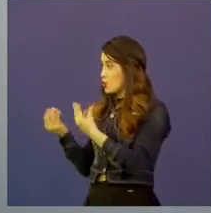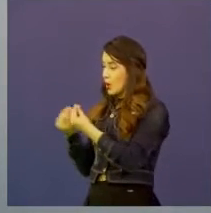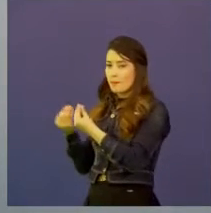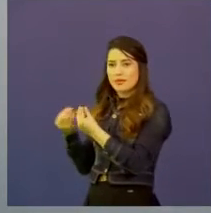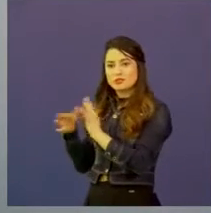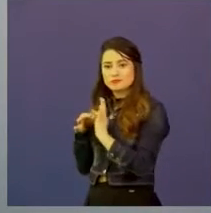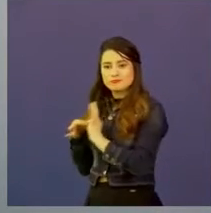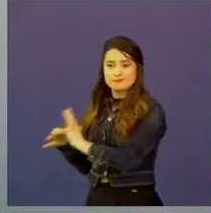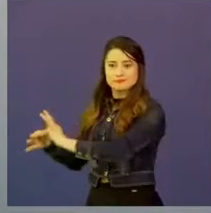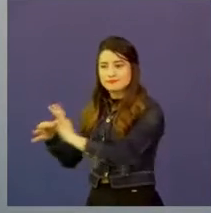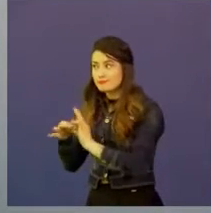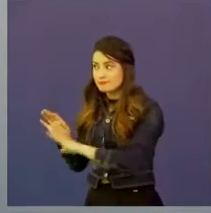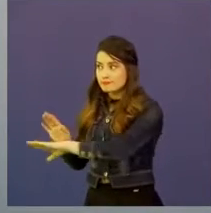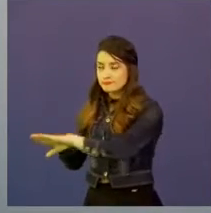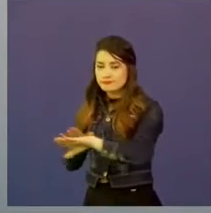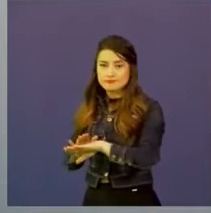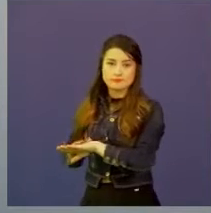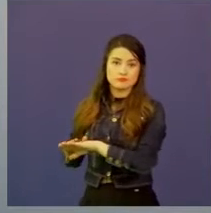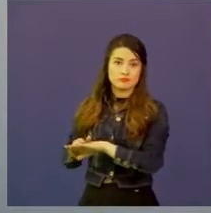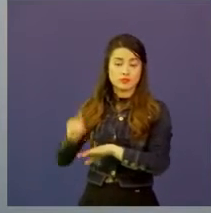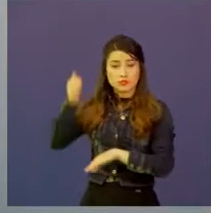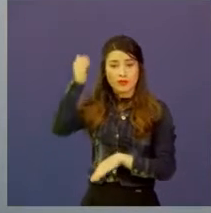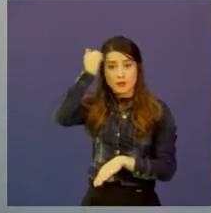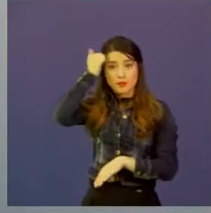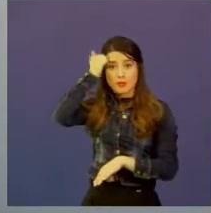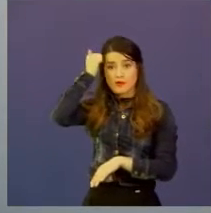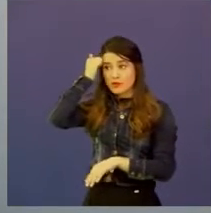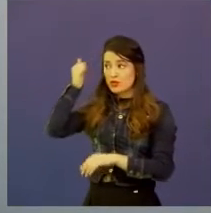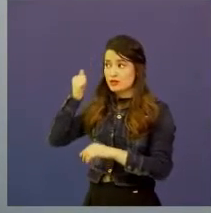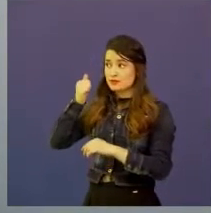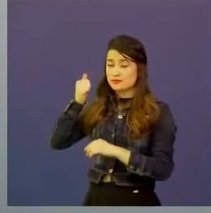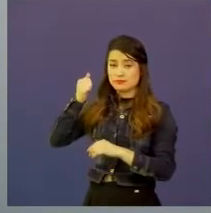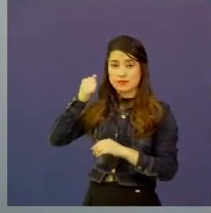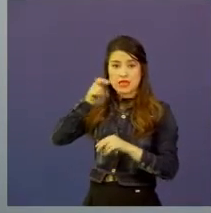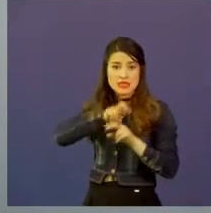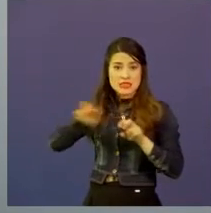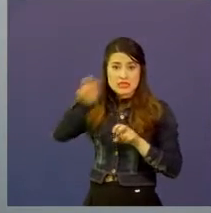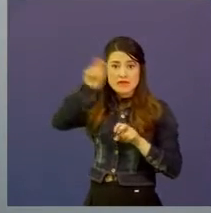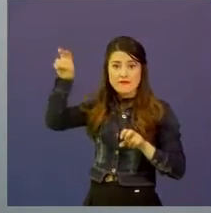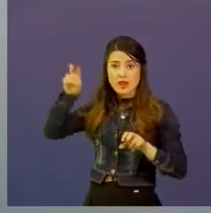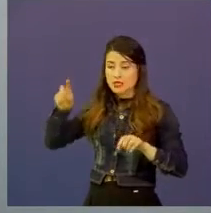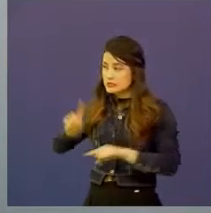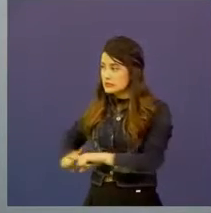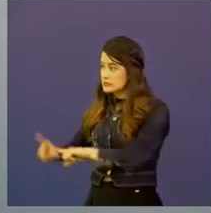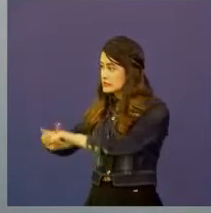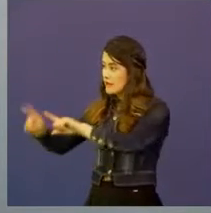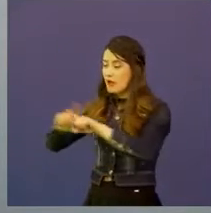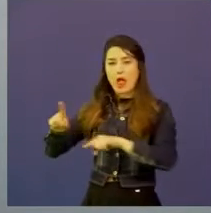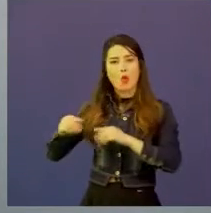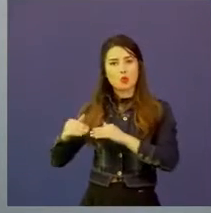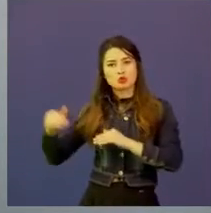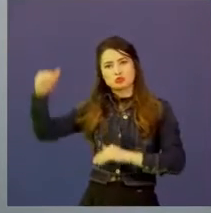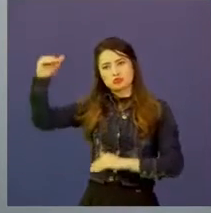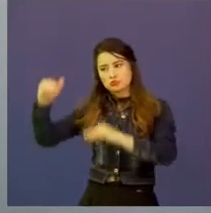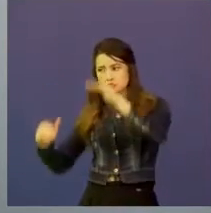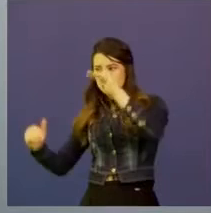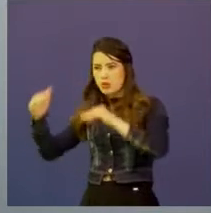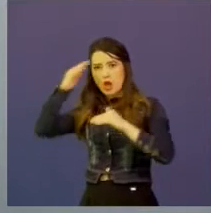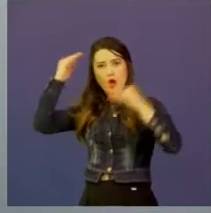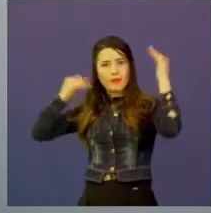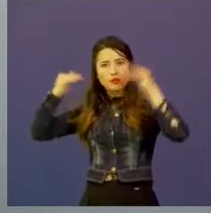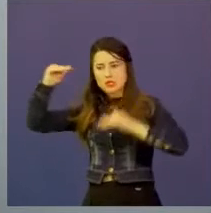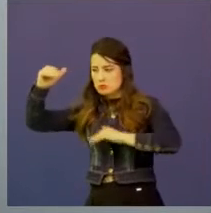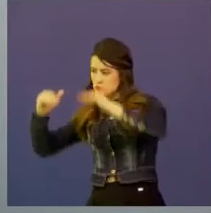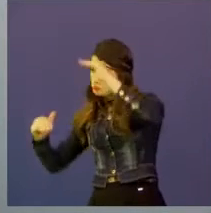hicimos, encontramos que hay profesores con diferentes niveles en competencias digitales. Entonces, hay unos que están más avanzados que otros y pueden